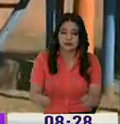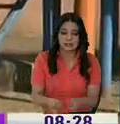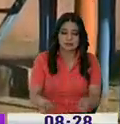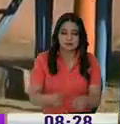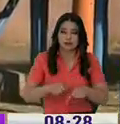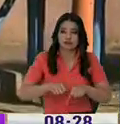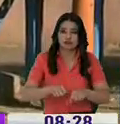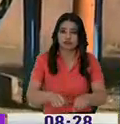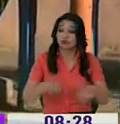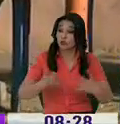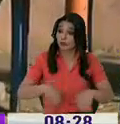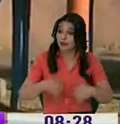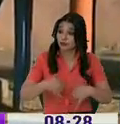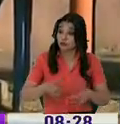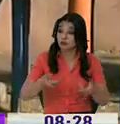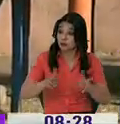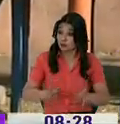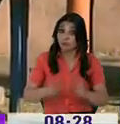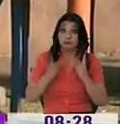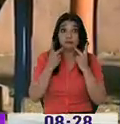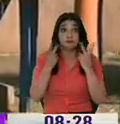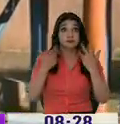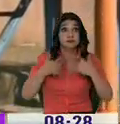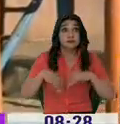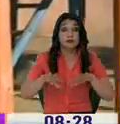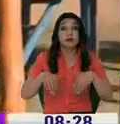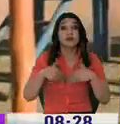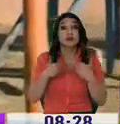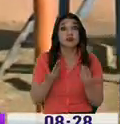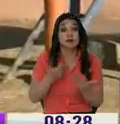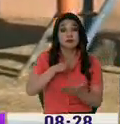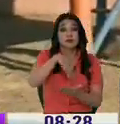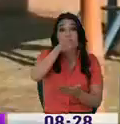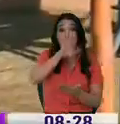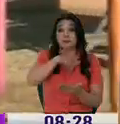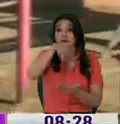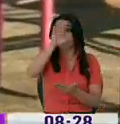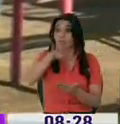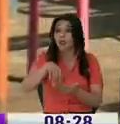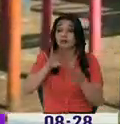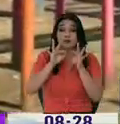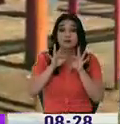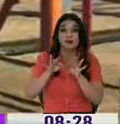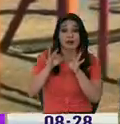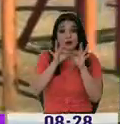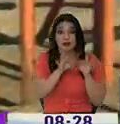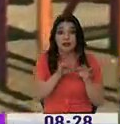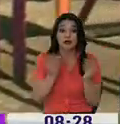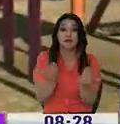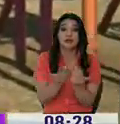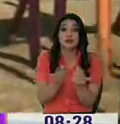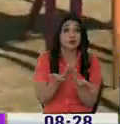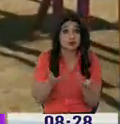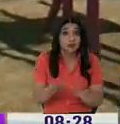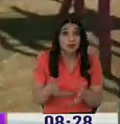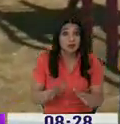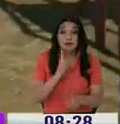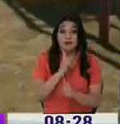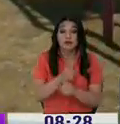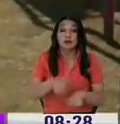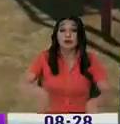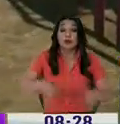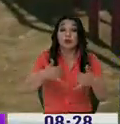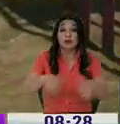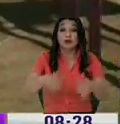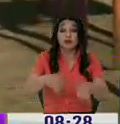son los juegos infantiles vemos en imágenes cómo se encuentran pues realmente están descuidados vemos que hay basura también acumulada en uno de los juegos